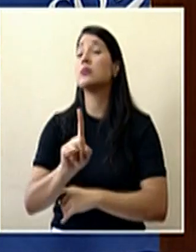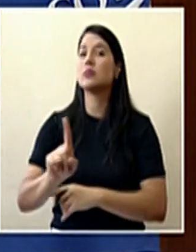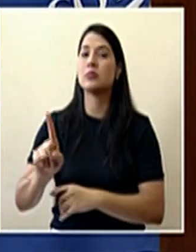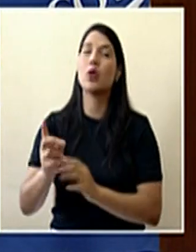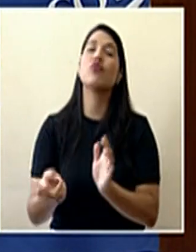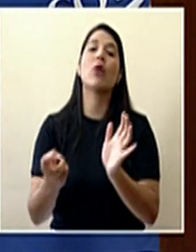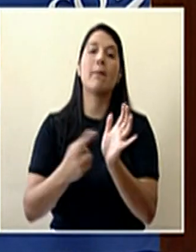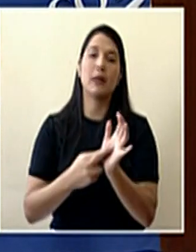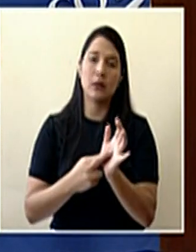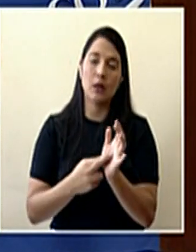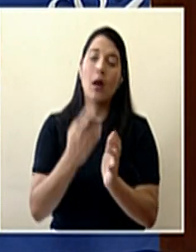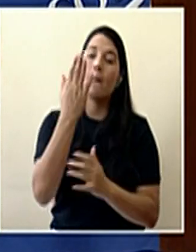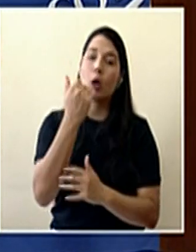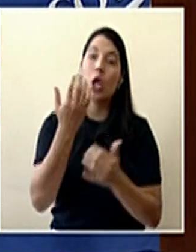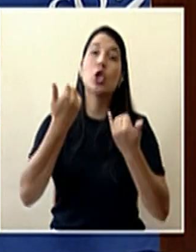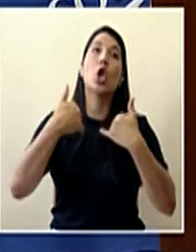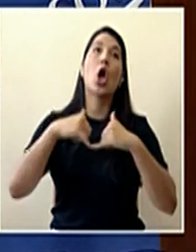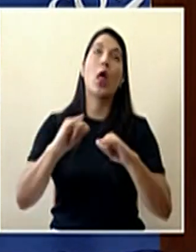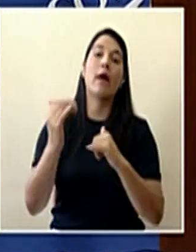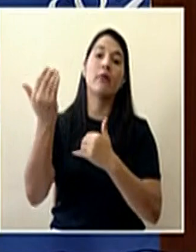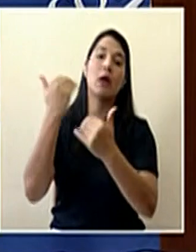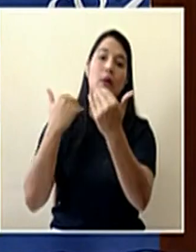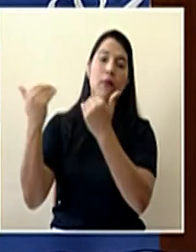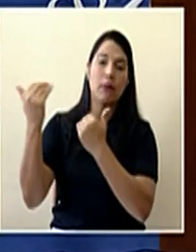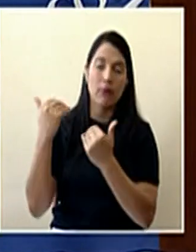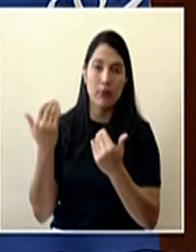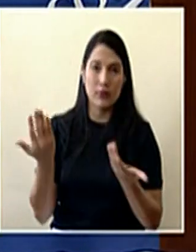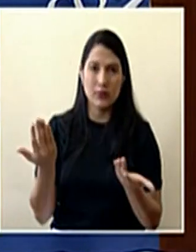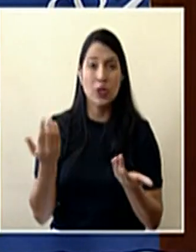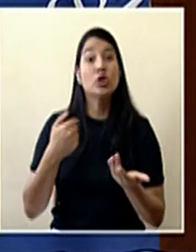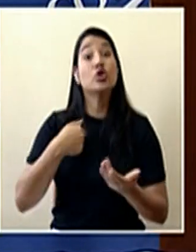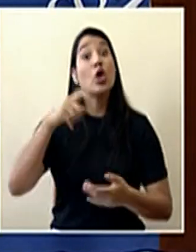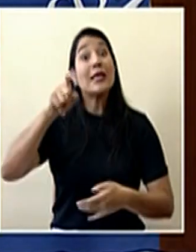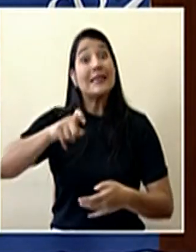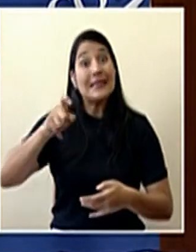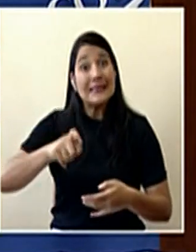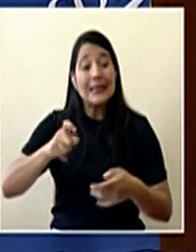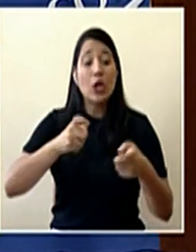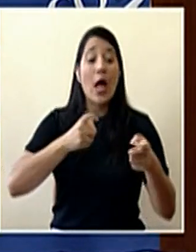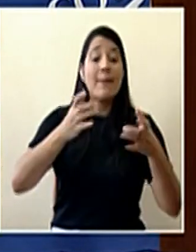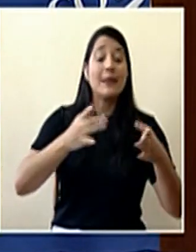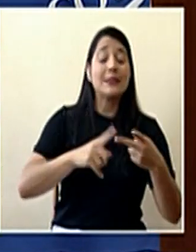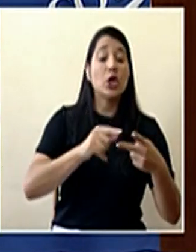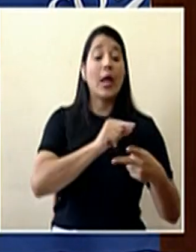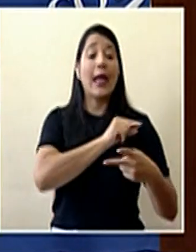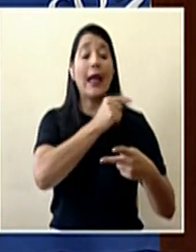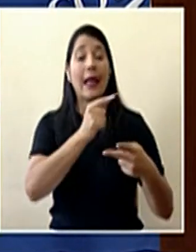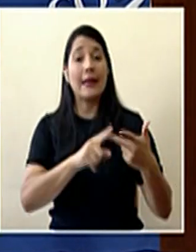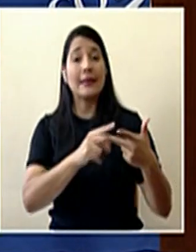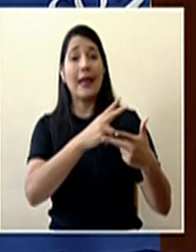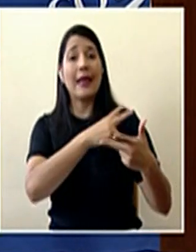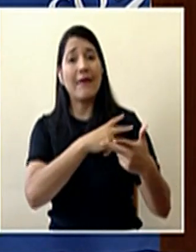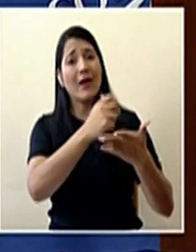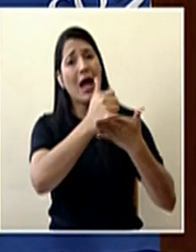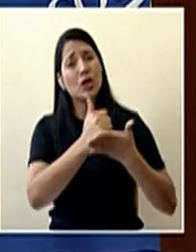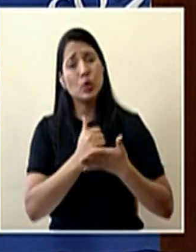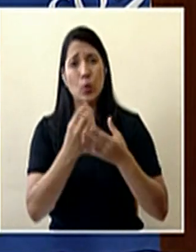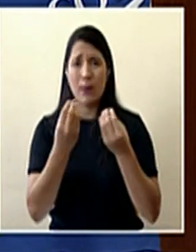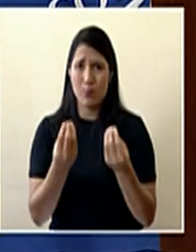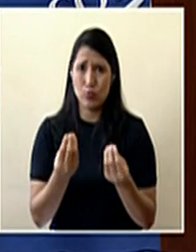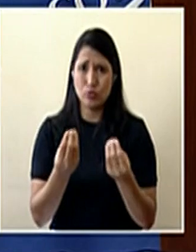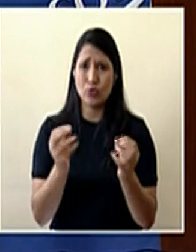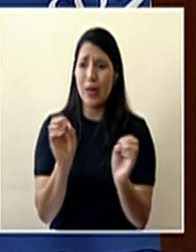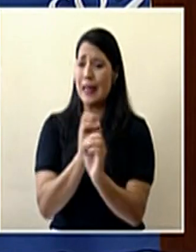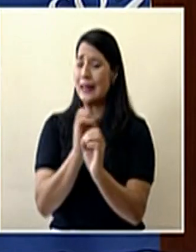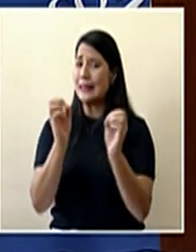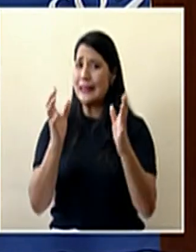todavía tengo reportes, y ahí también yo ocupo que los administradores, que los gerentes, que los jefes nos ayuden mucho, que